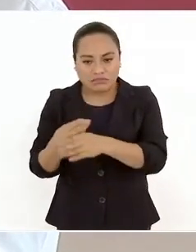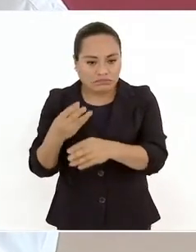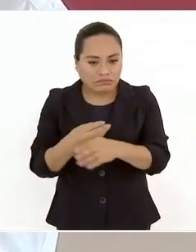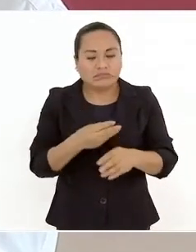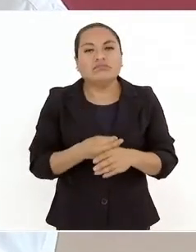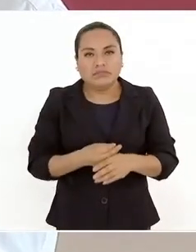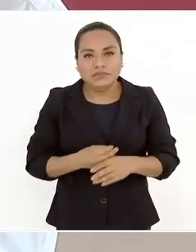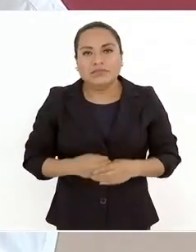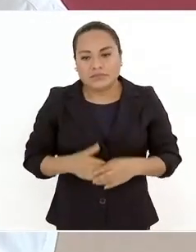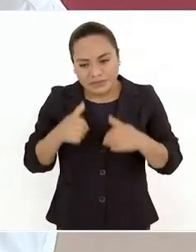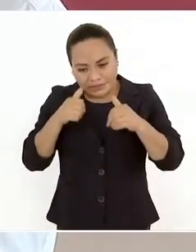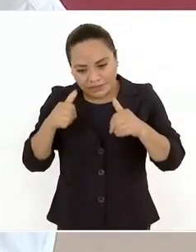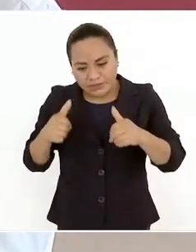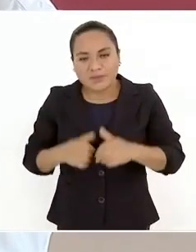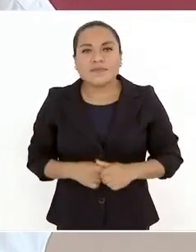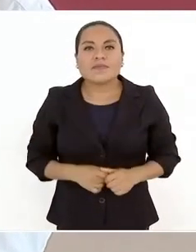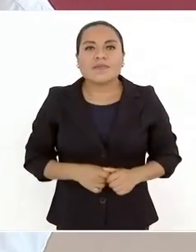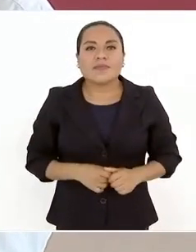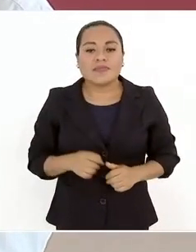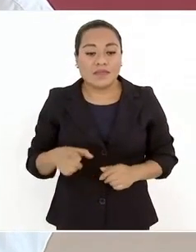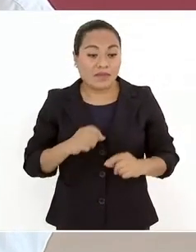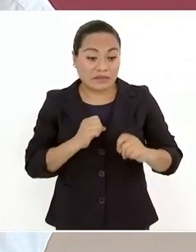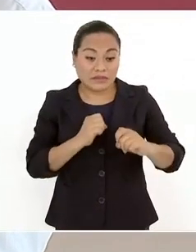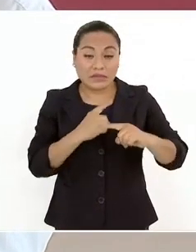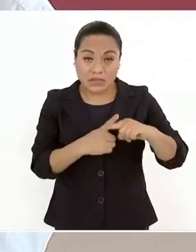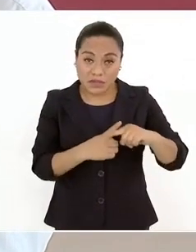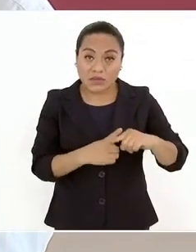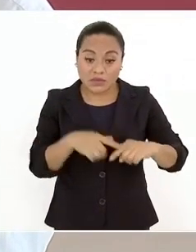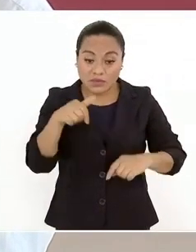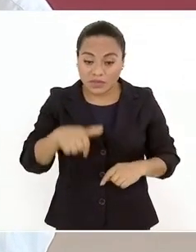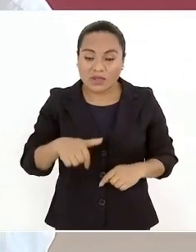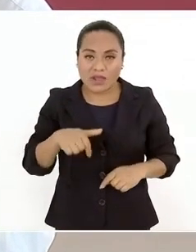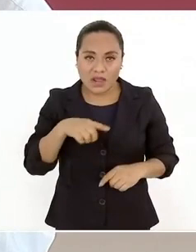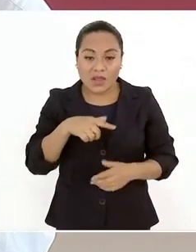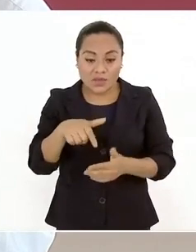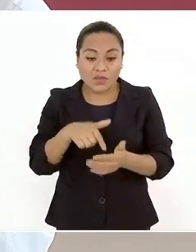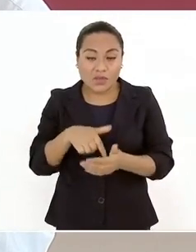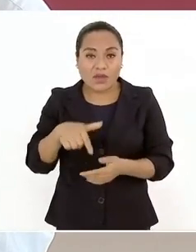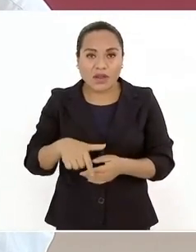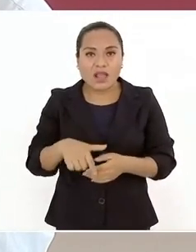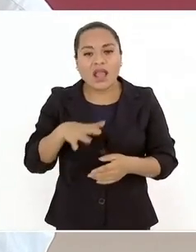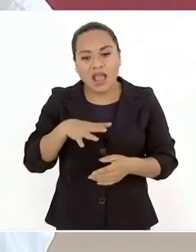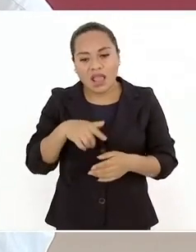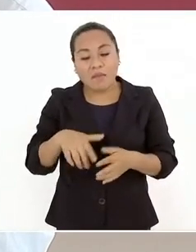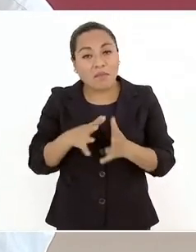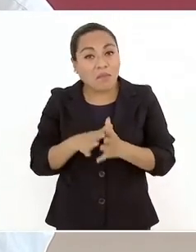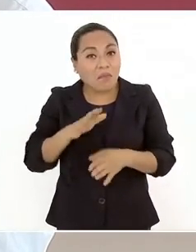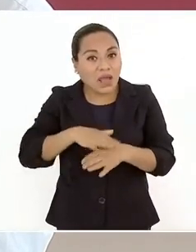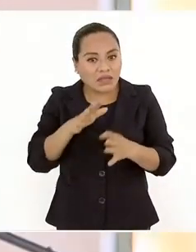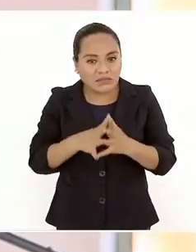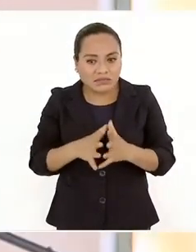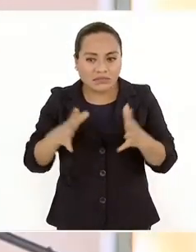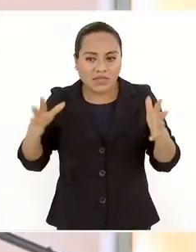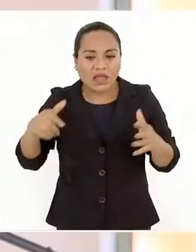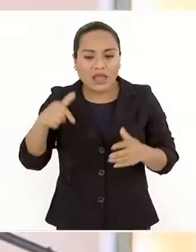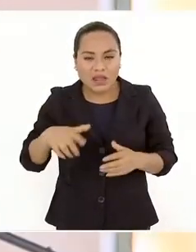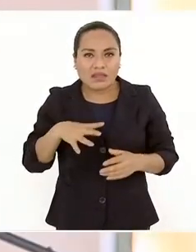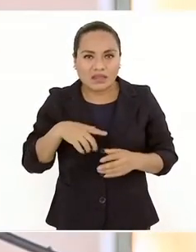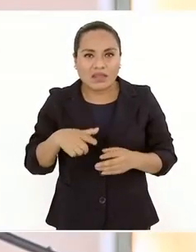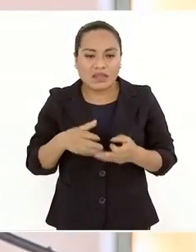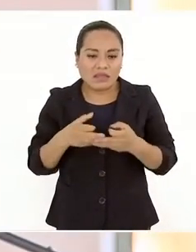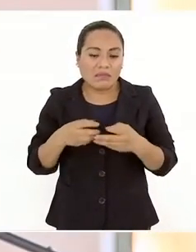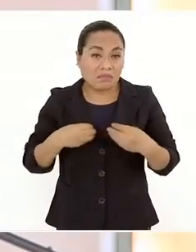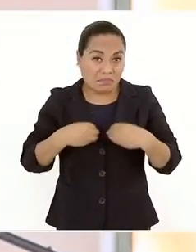Caso especial ha sido Salina Cruz. Pues Salina Cruz es el área urbana más grande que atraviesa el ferrocarril.